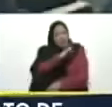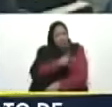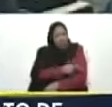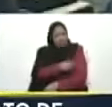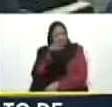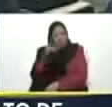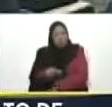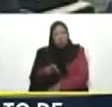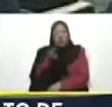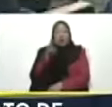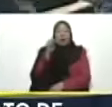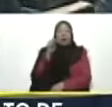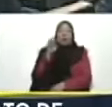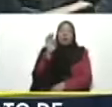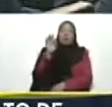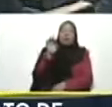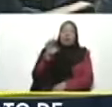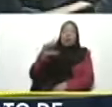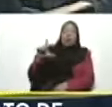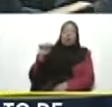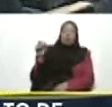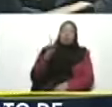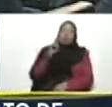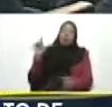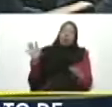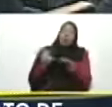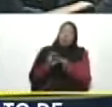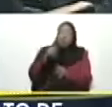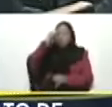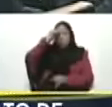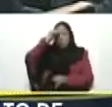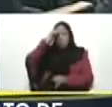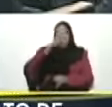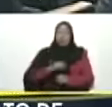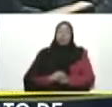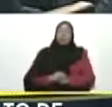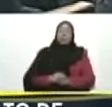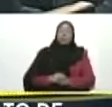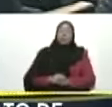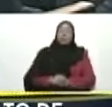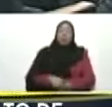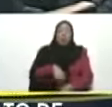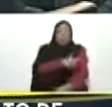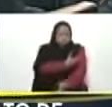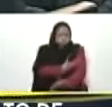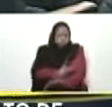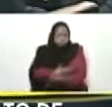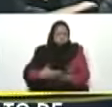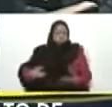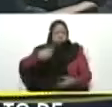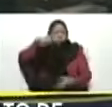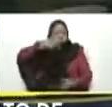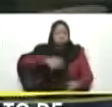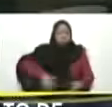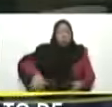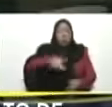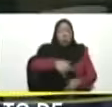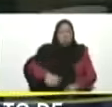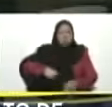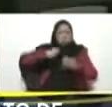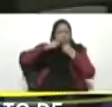Nogales Méndez, que nos une a Turquía porque regó su sangre en los campos de